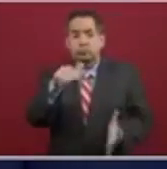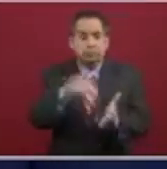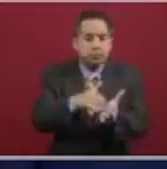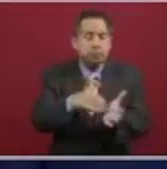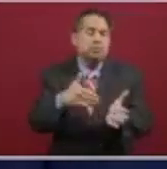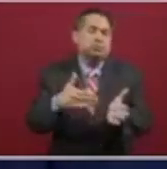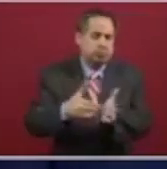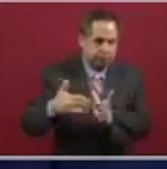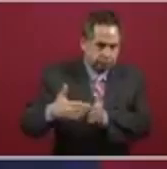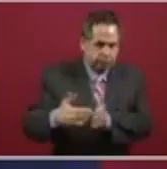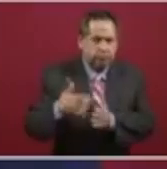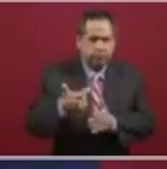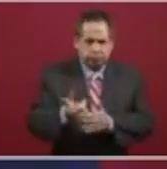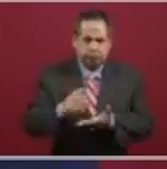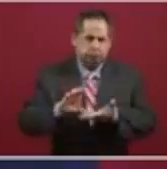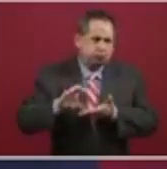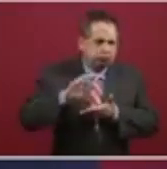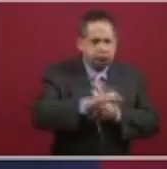40,000 millones de pesos.